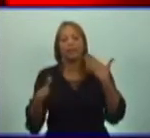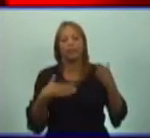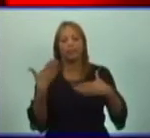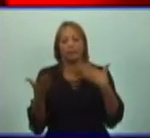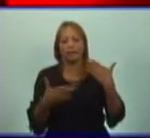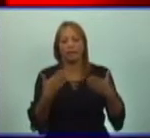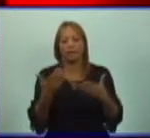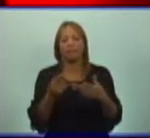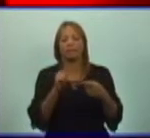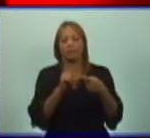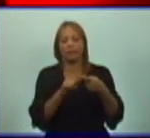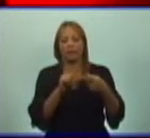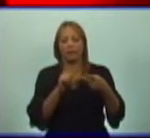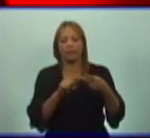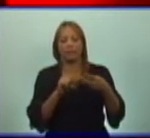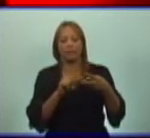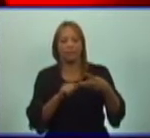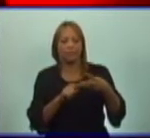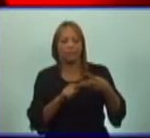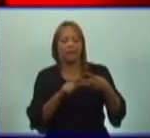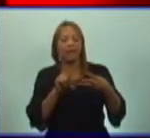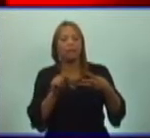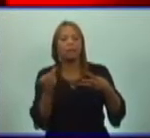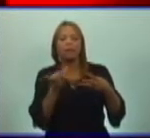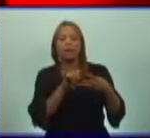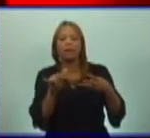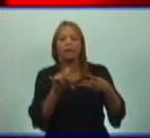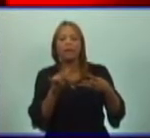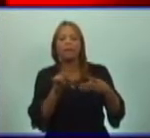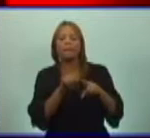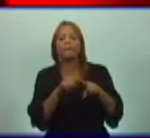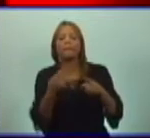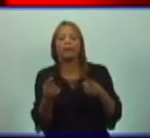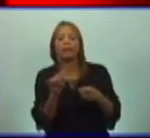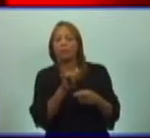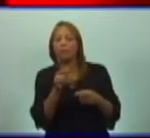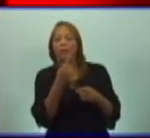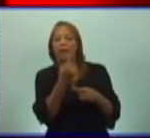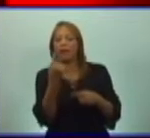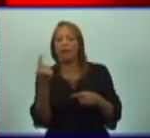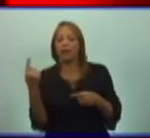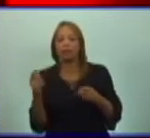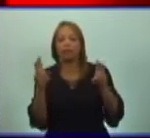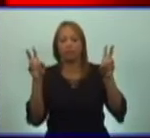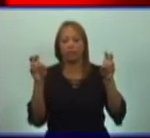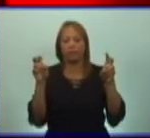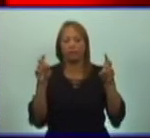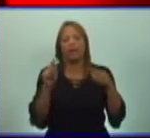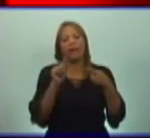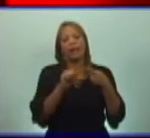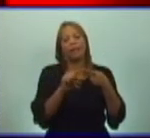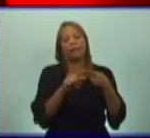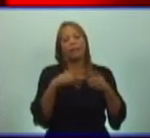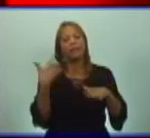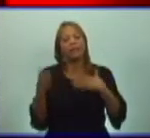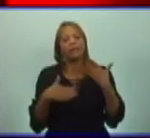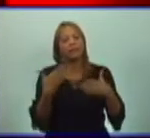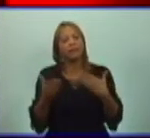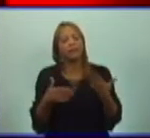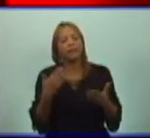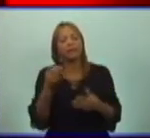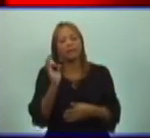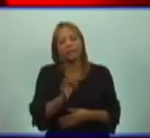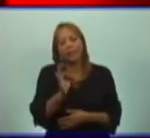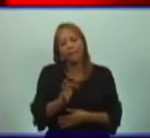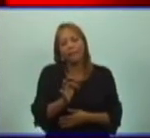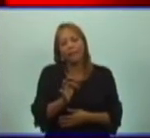Tres actividades que son similares para cada tema. La primera actividad siempre va a